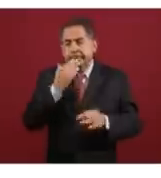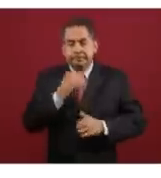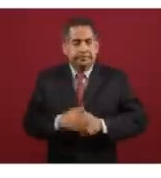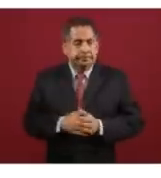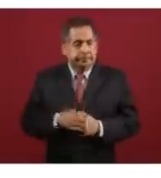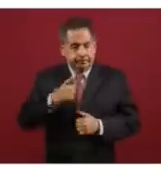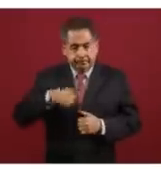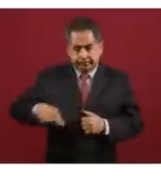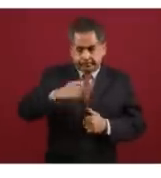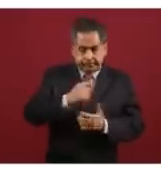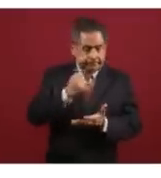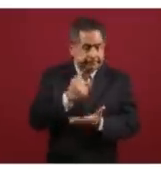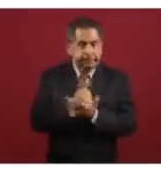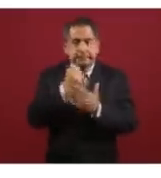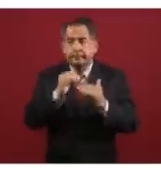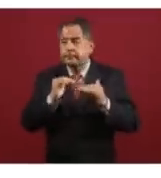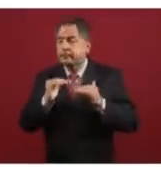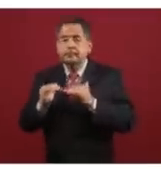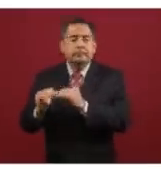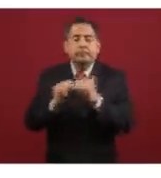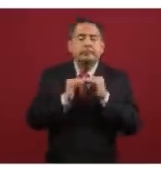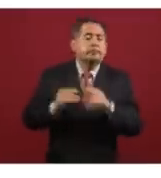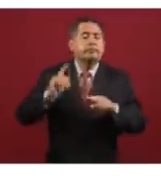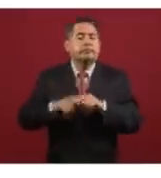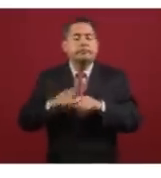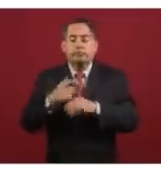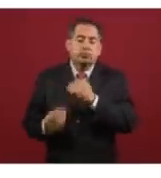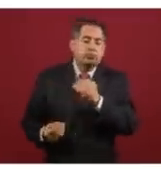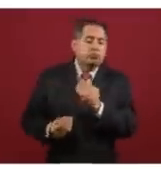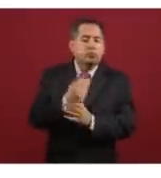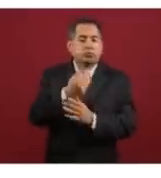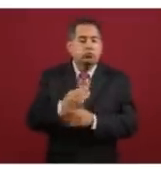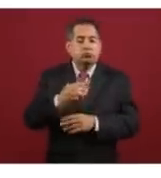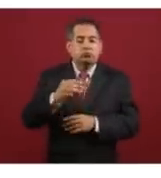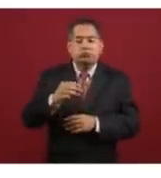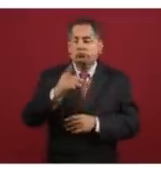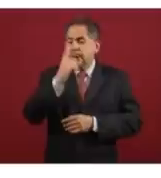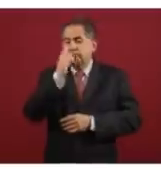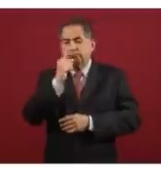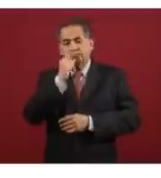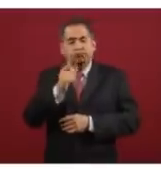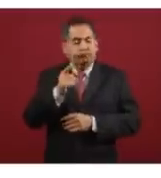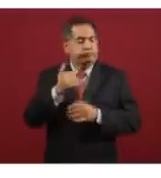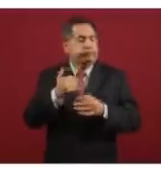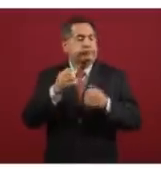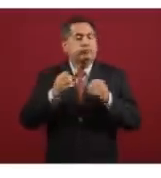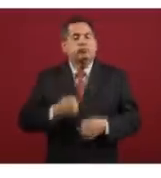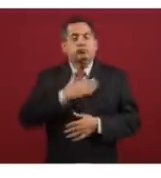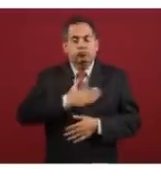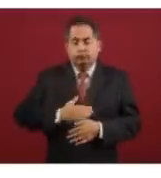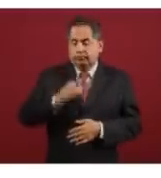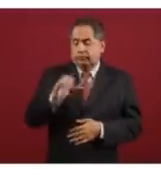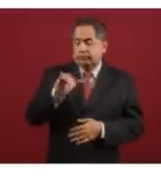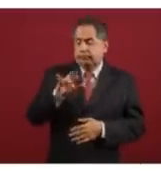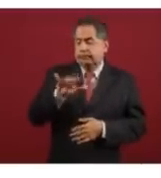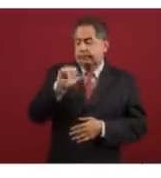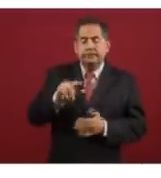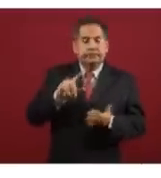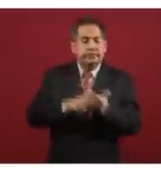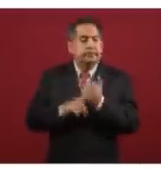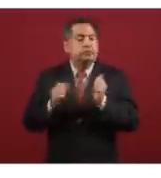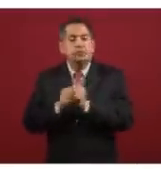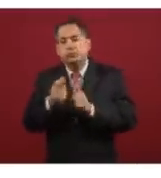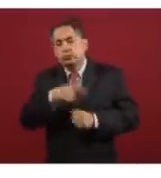Aprobación por unanimidad del nuevo modelo nacional de policía y justicia cívica por los señores,